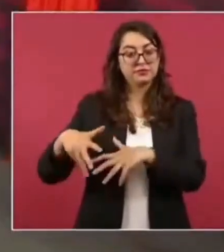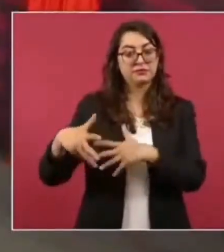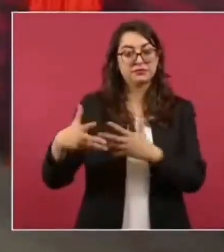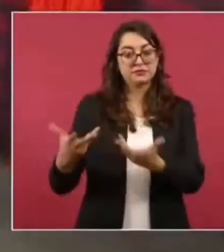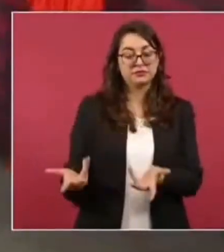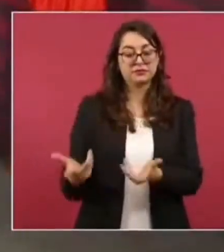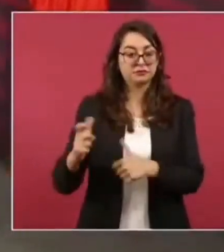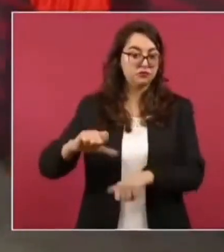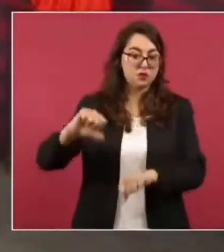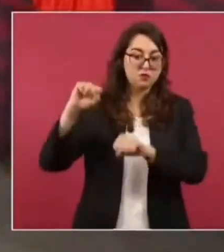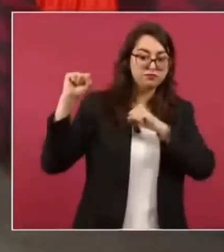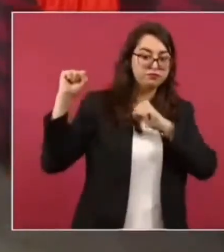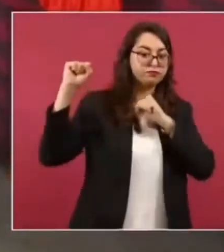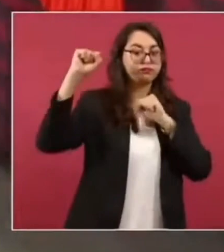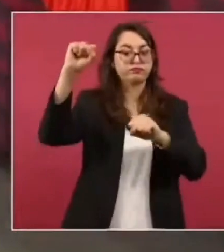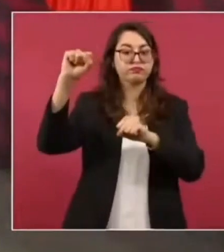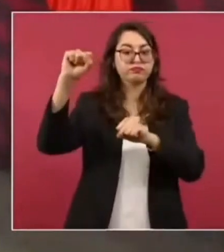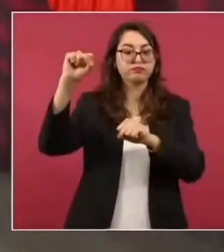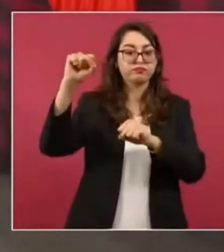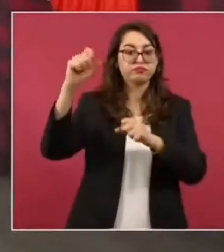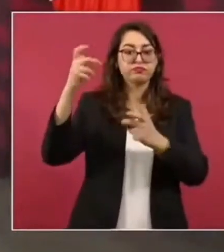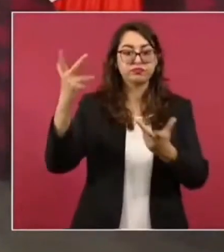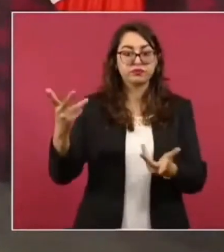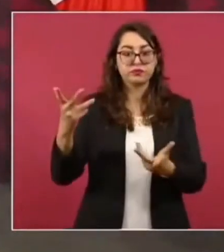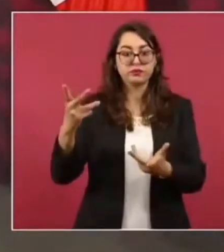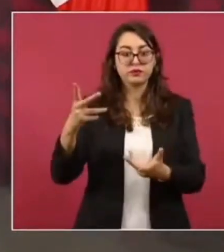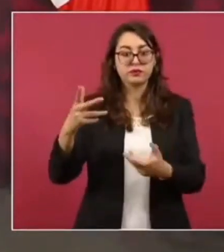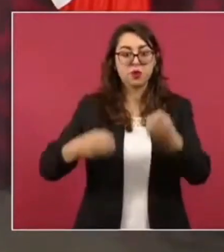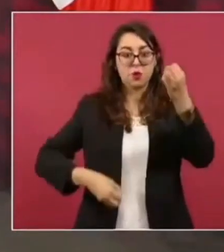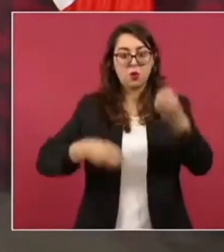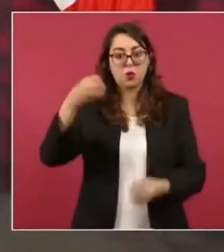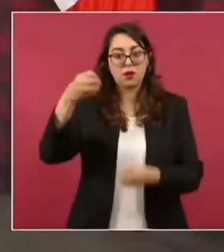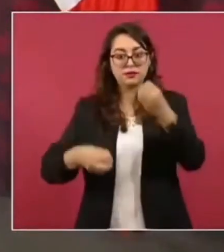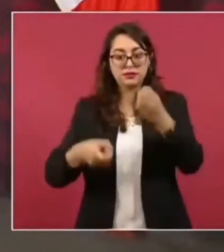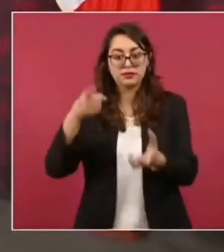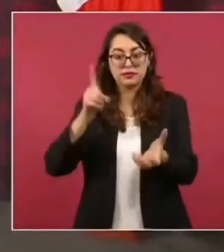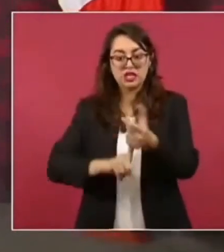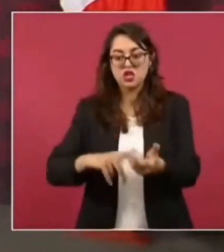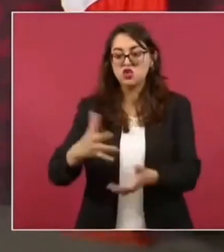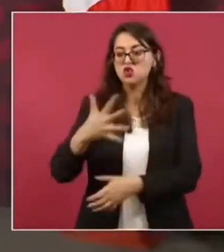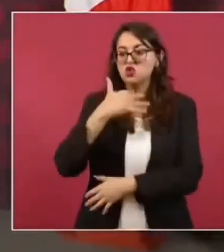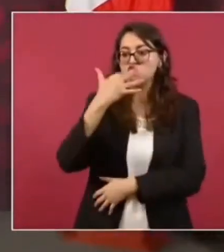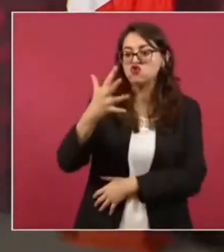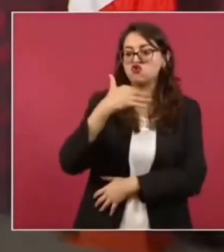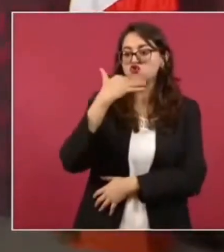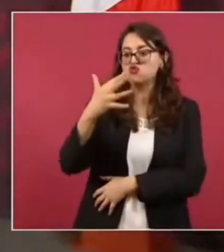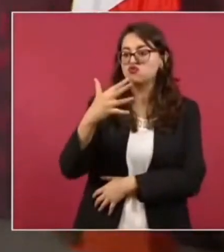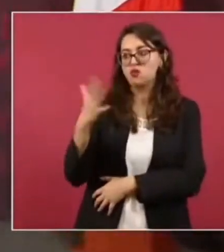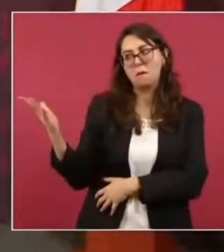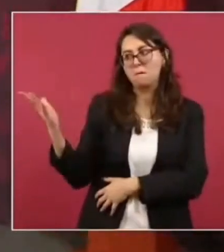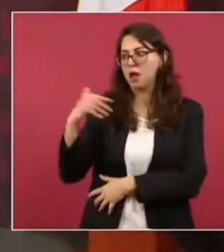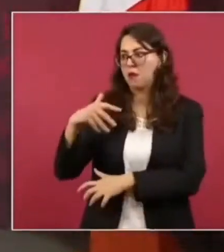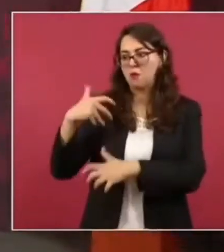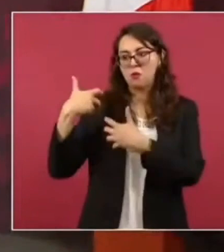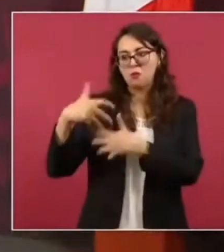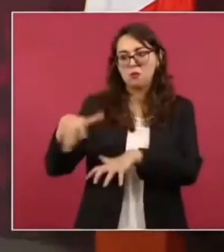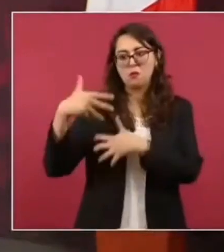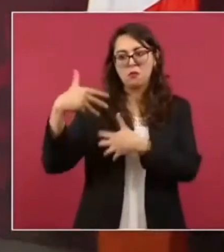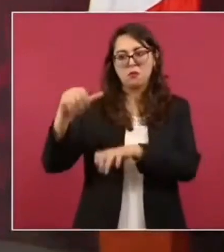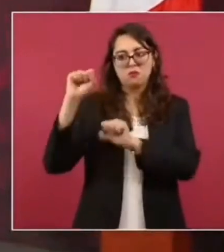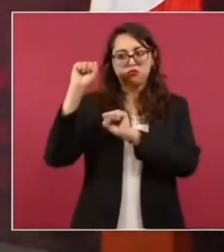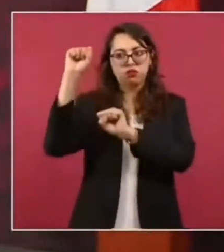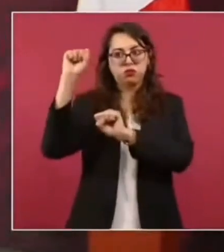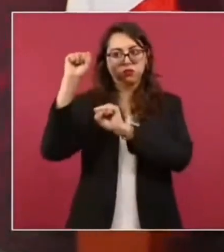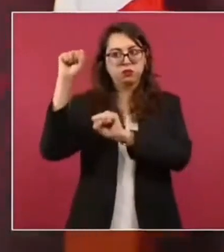para protestar por la corrupción de jueces. Lo hizo bien. Sin embargo,